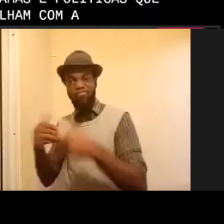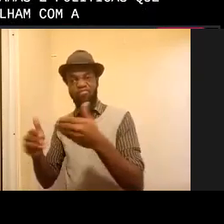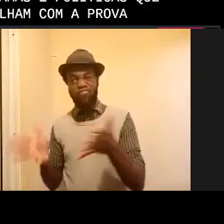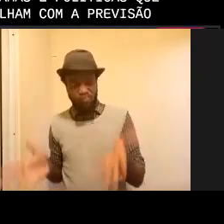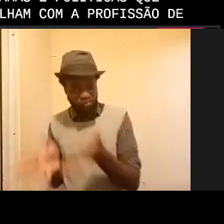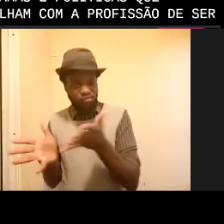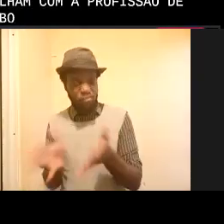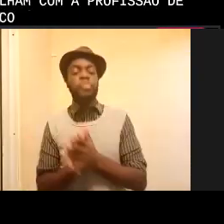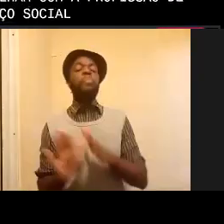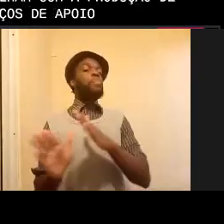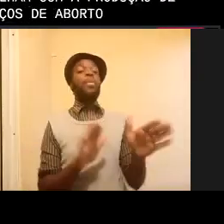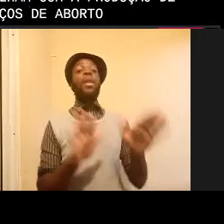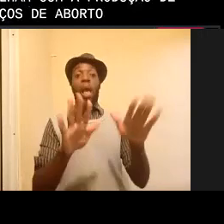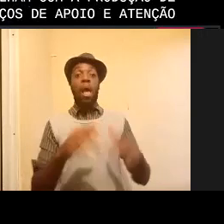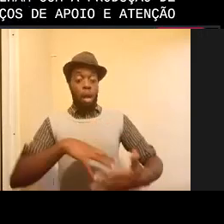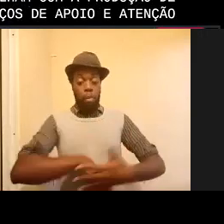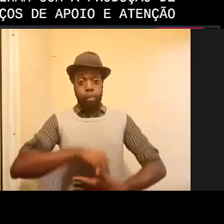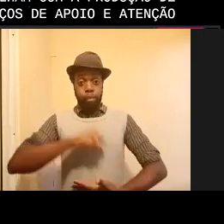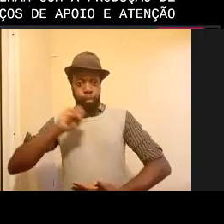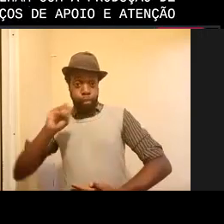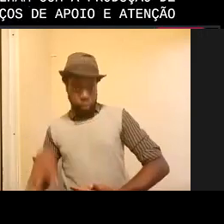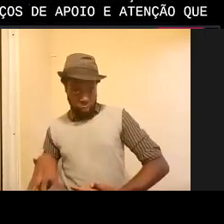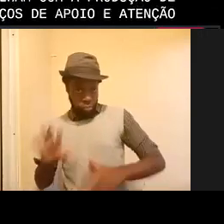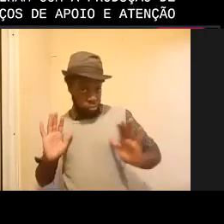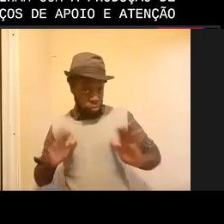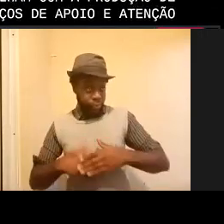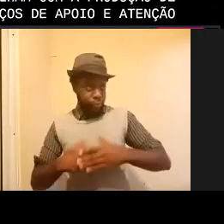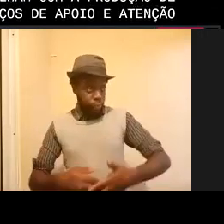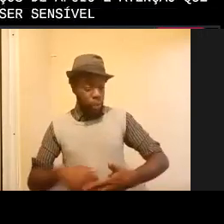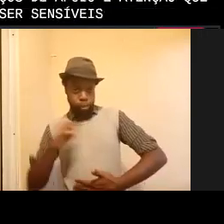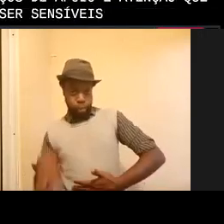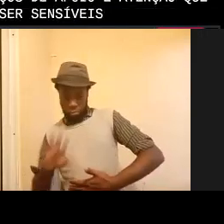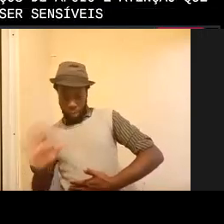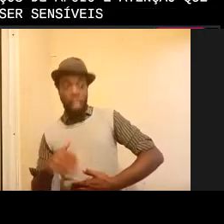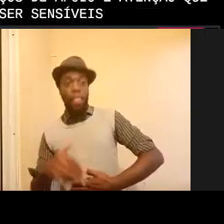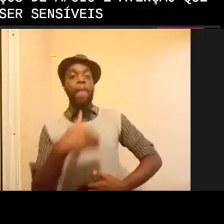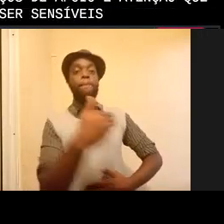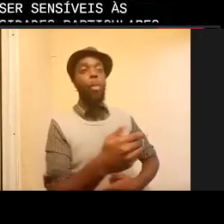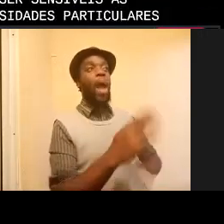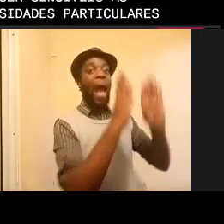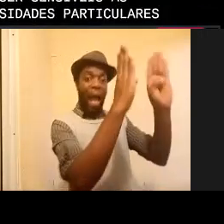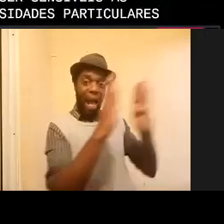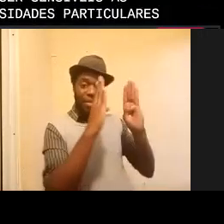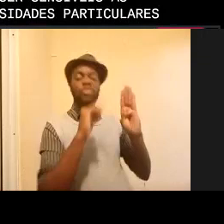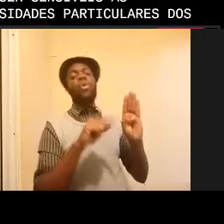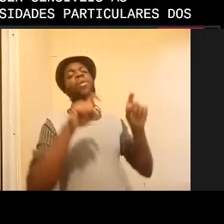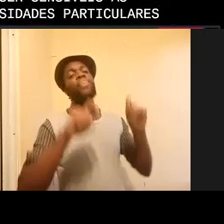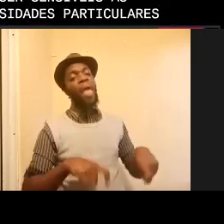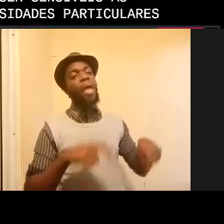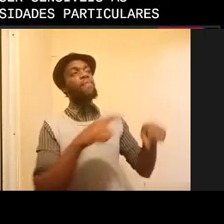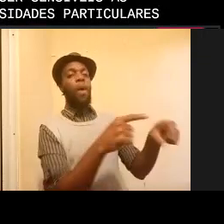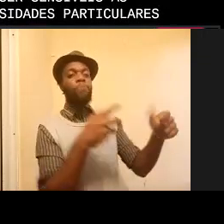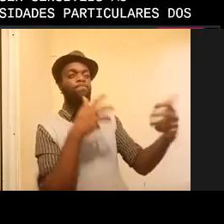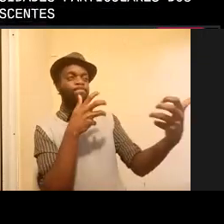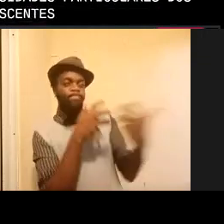atención post-aborto deben ser sensibles a las necesidades particulares de las adolescentes, dado que muchos